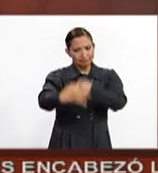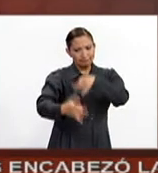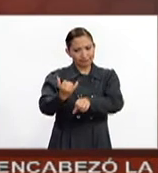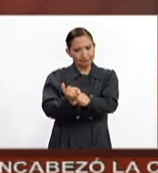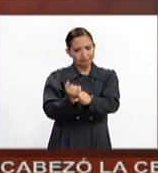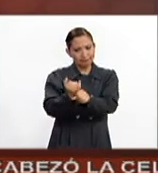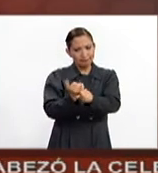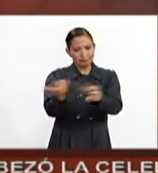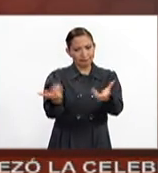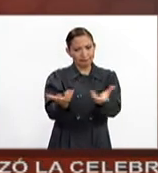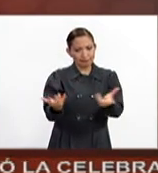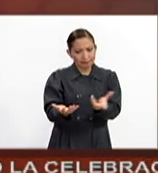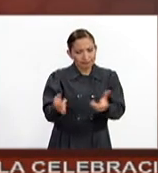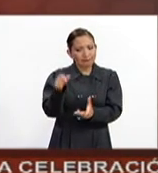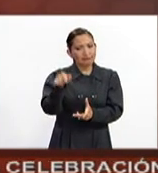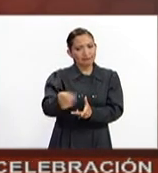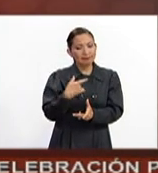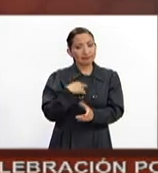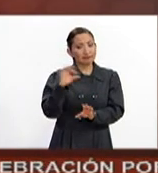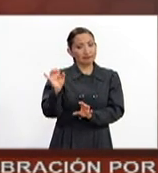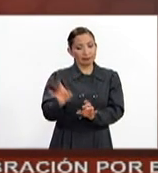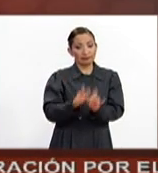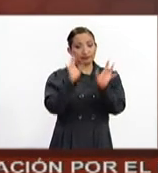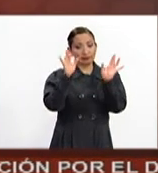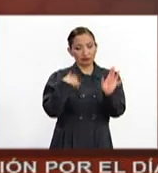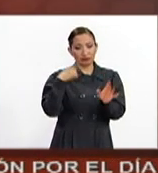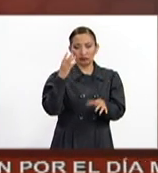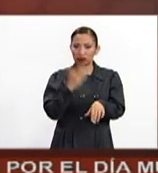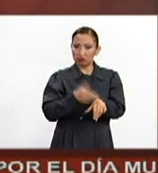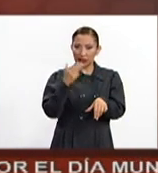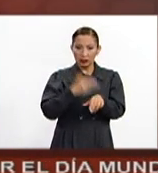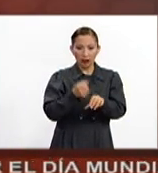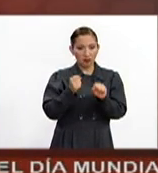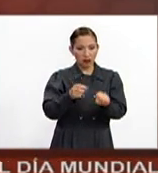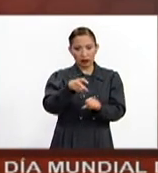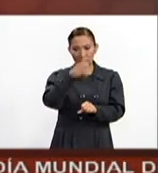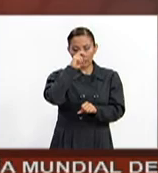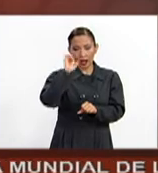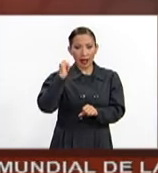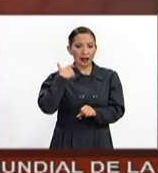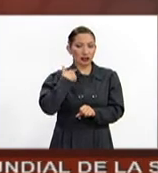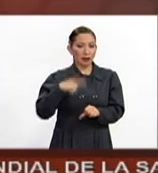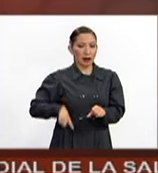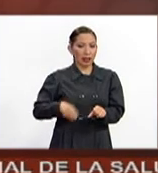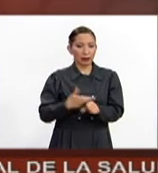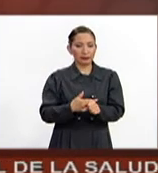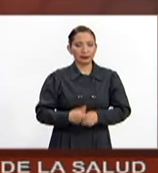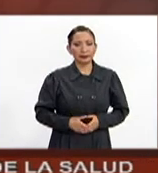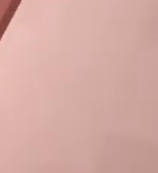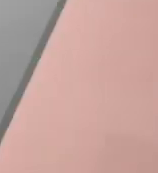las investigaciones correspondientes y, de ser el caso, se sancione a este exgobernador.